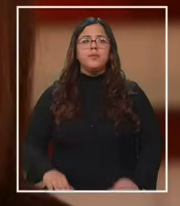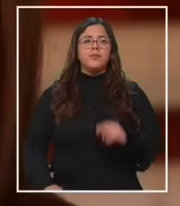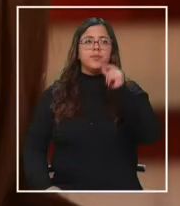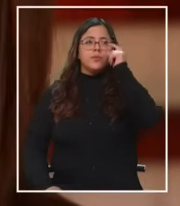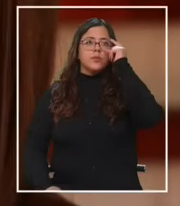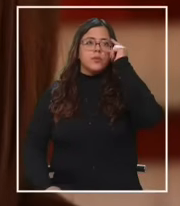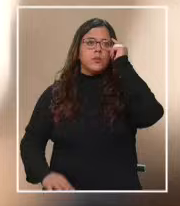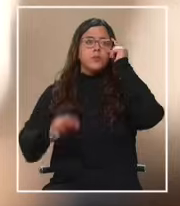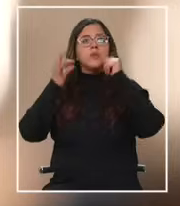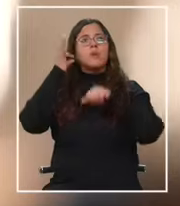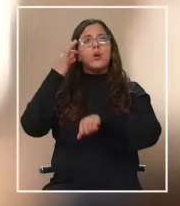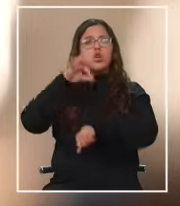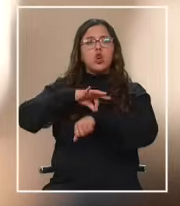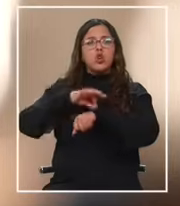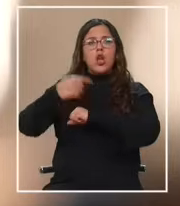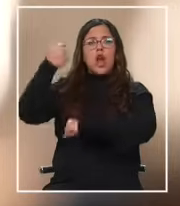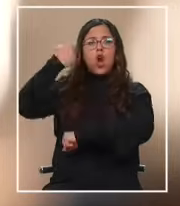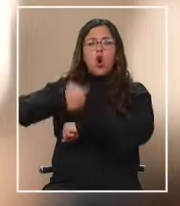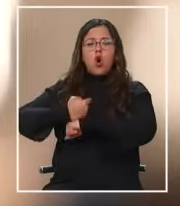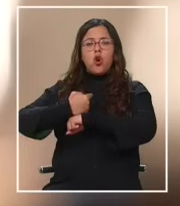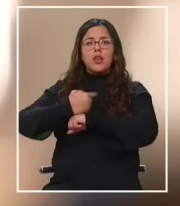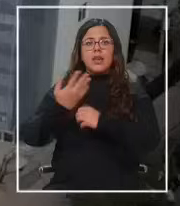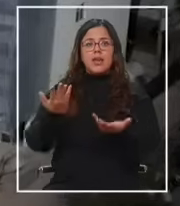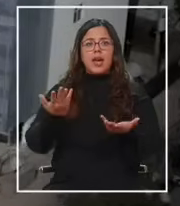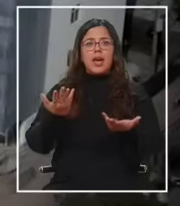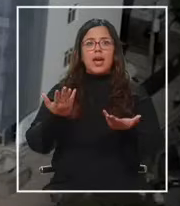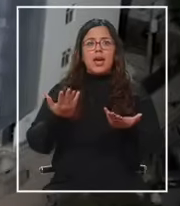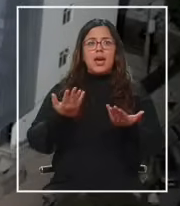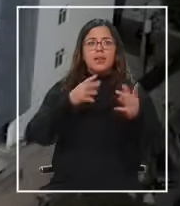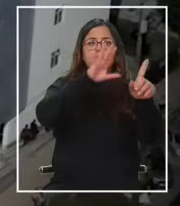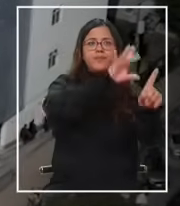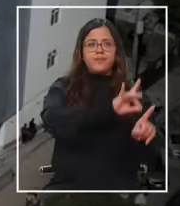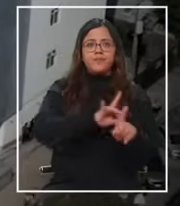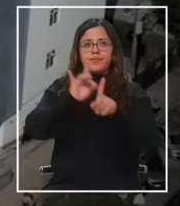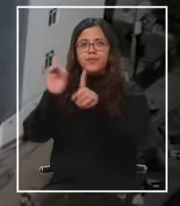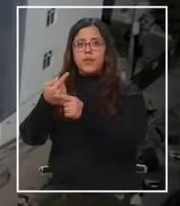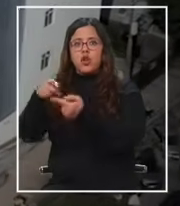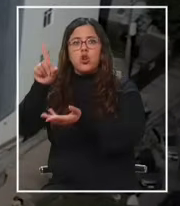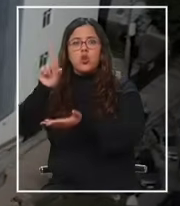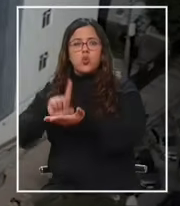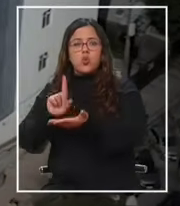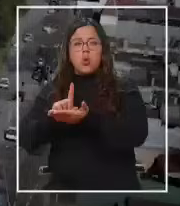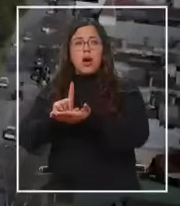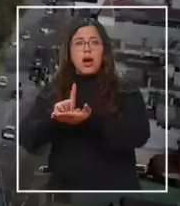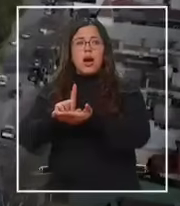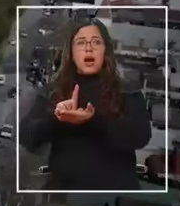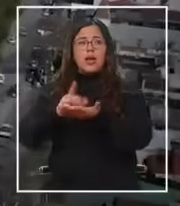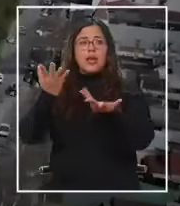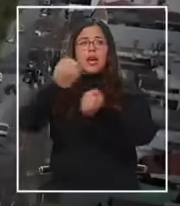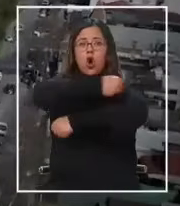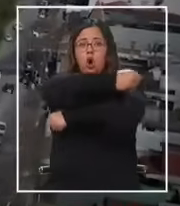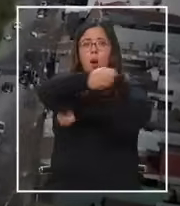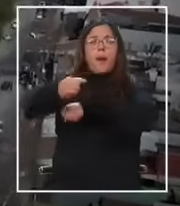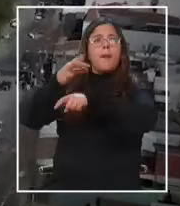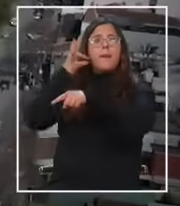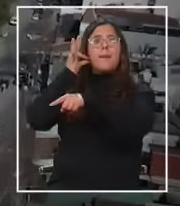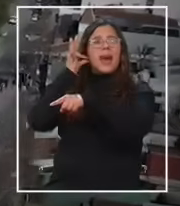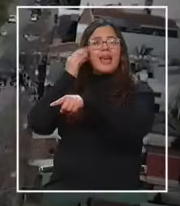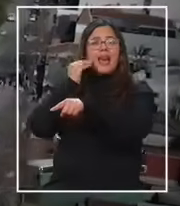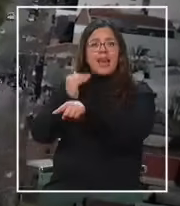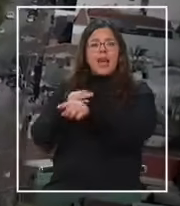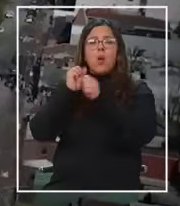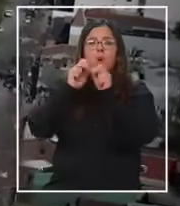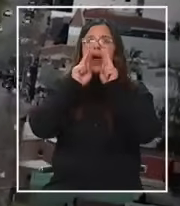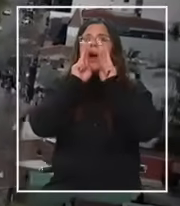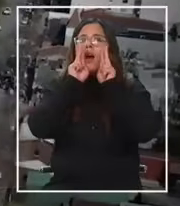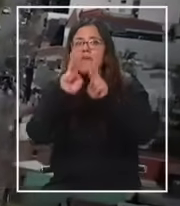doctora dio la orden que teníamos que cambiarla a un lado con ventana para que ella pudiera ver en la vista. Se le dijo,